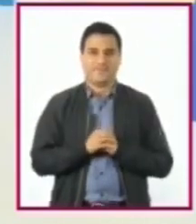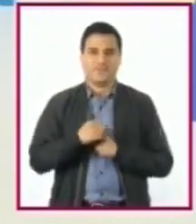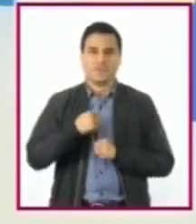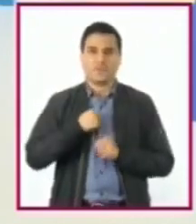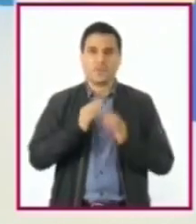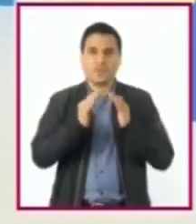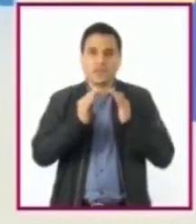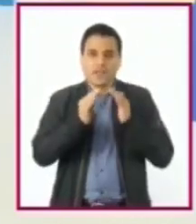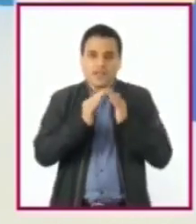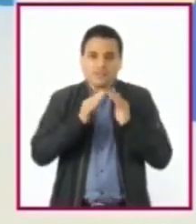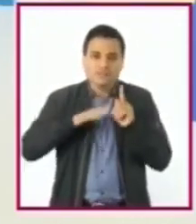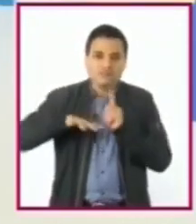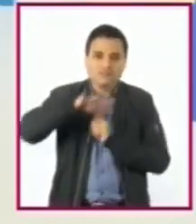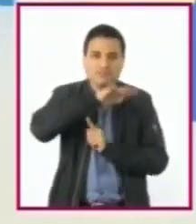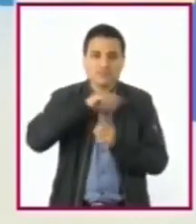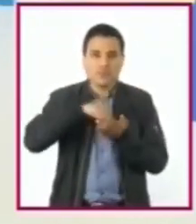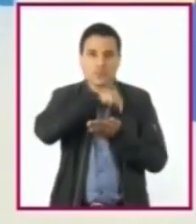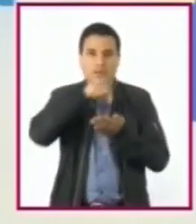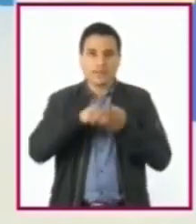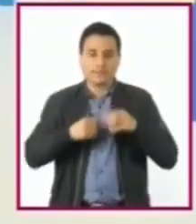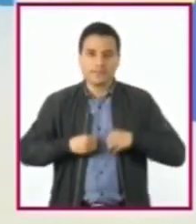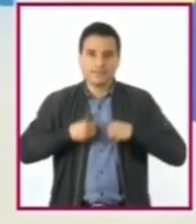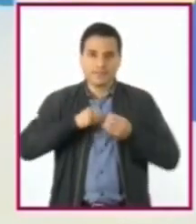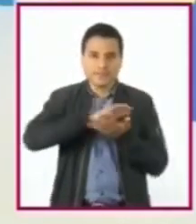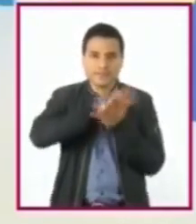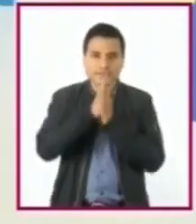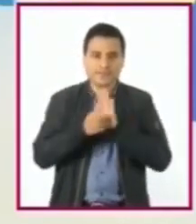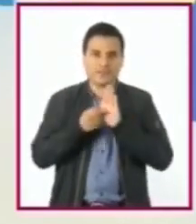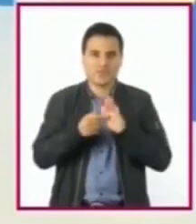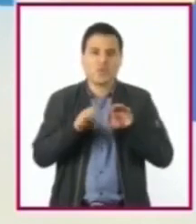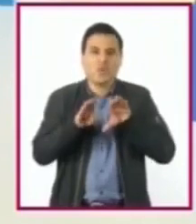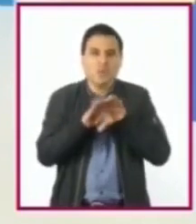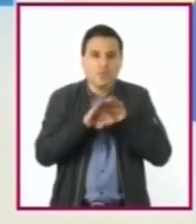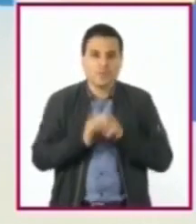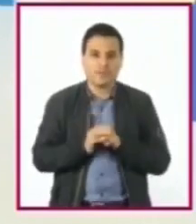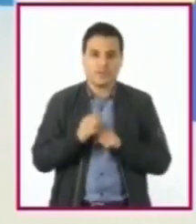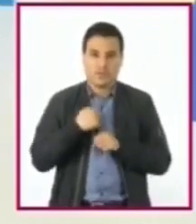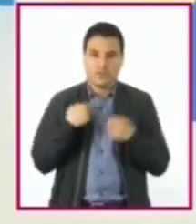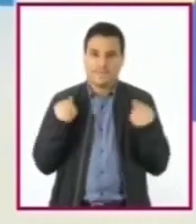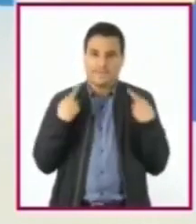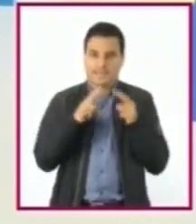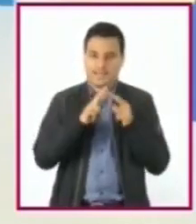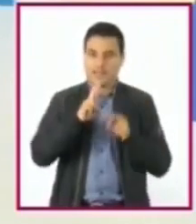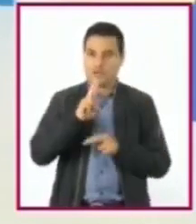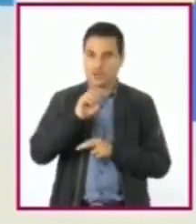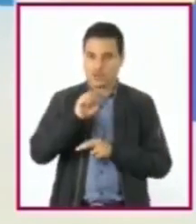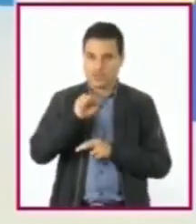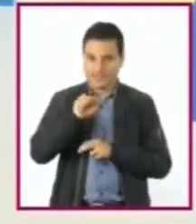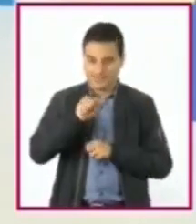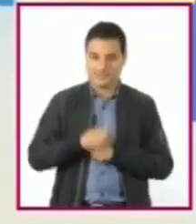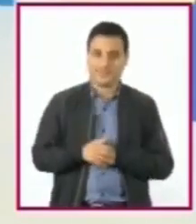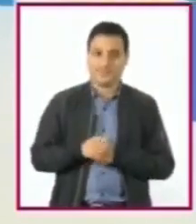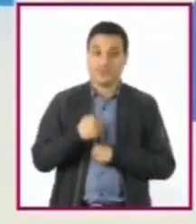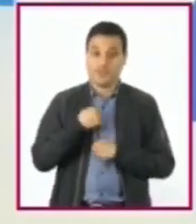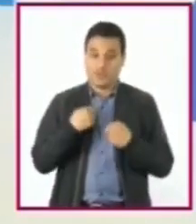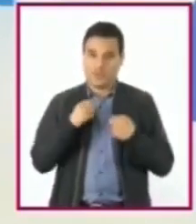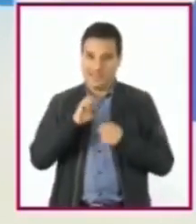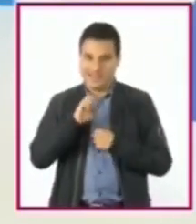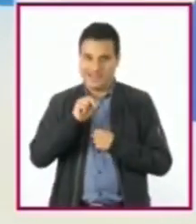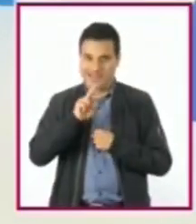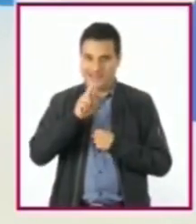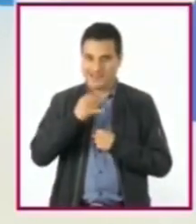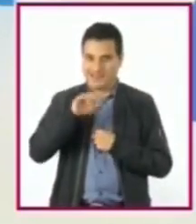vivimos? Soy la profesora Rosa María Lara Galván. Soy Enrique Rodal. Esperamos que